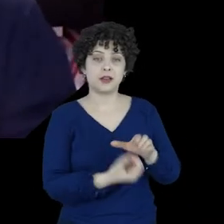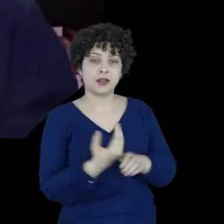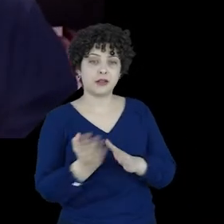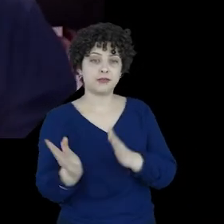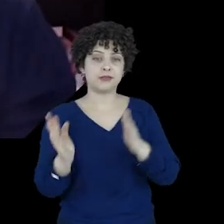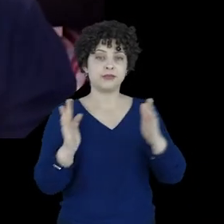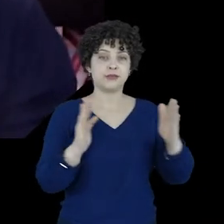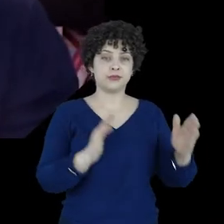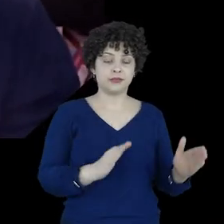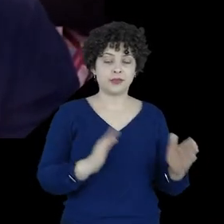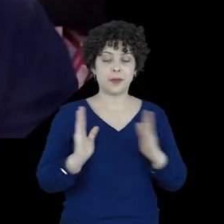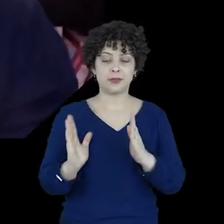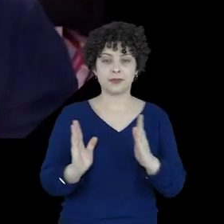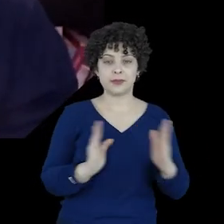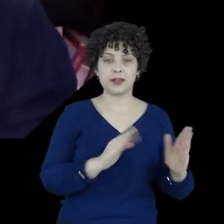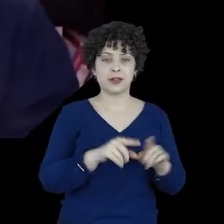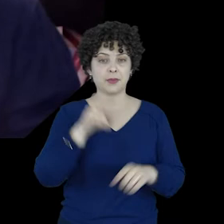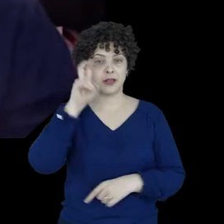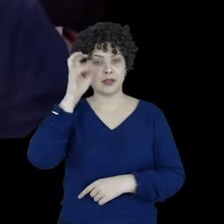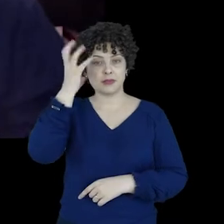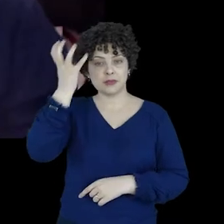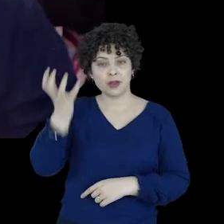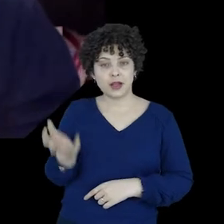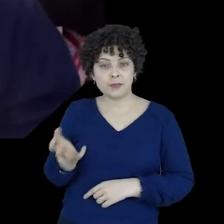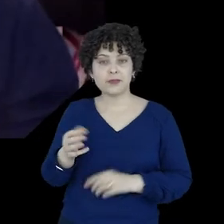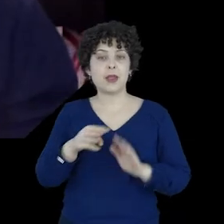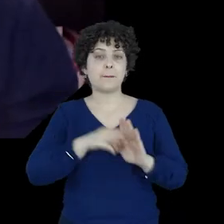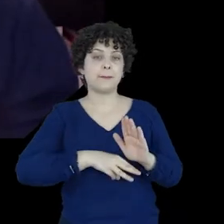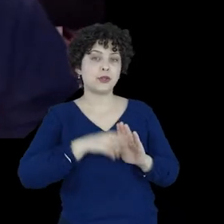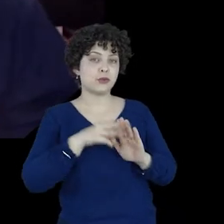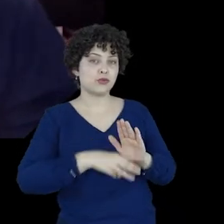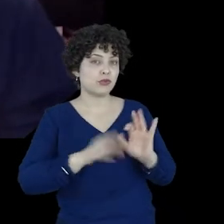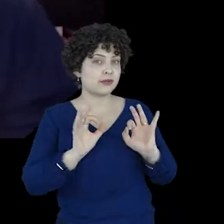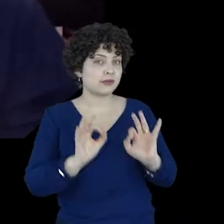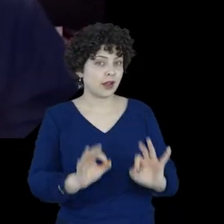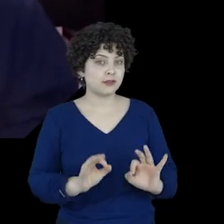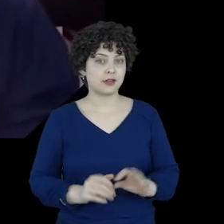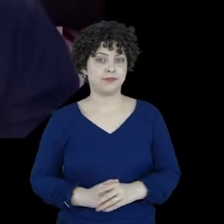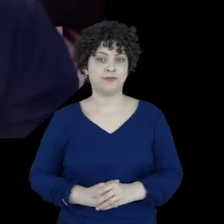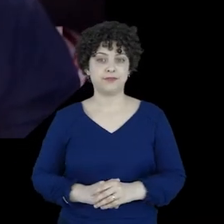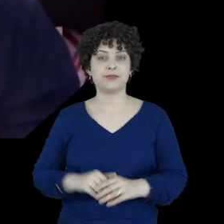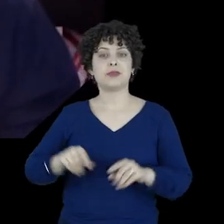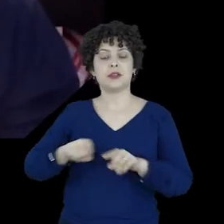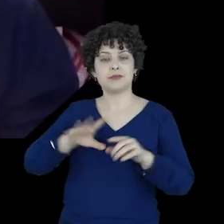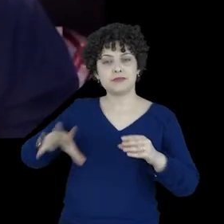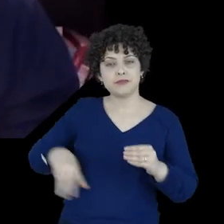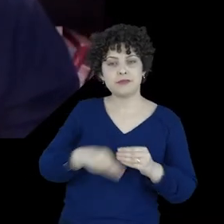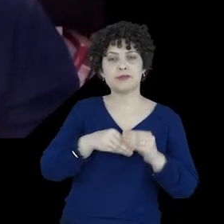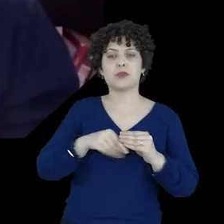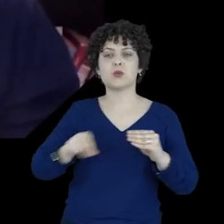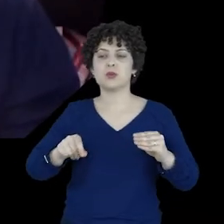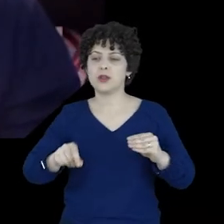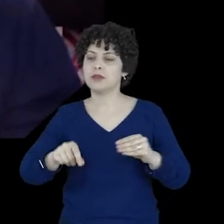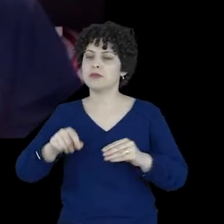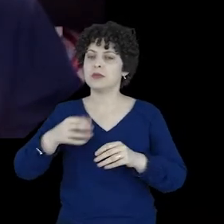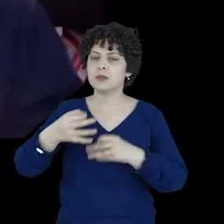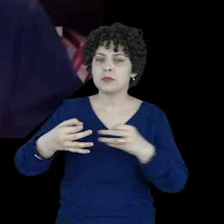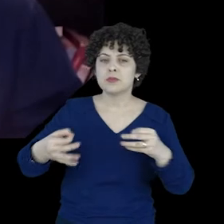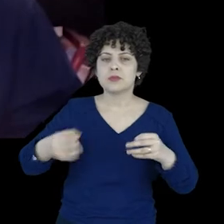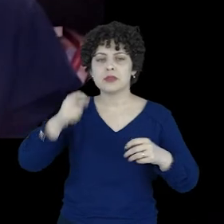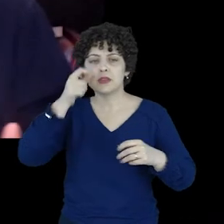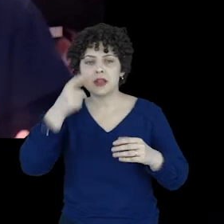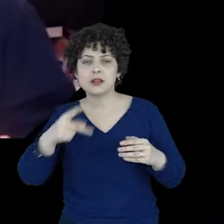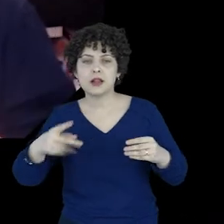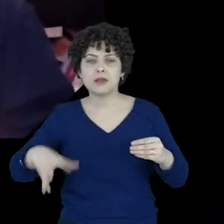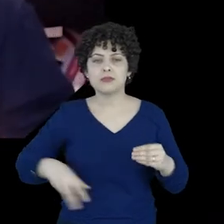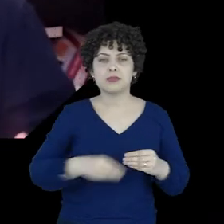uso de inteligencia artificial, utilizando metodologías adecuadas que realmente no solo incorpore las voces